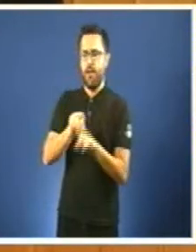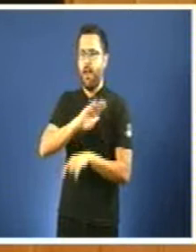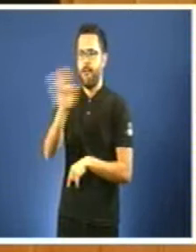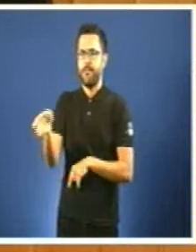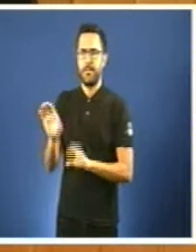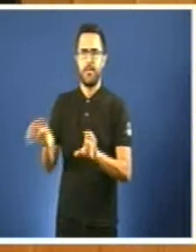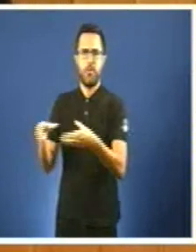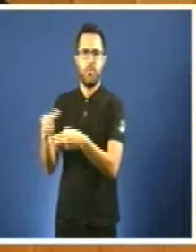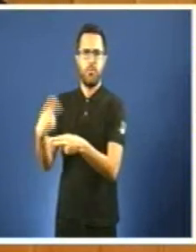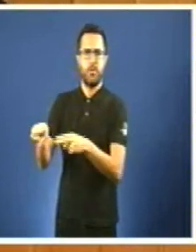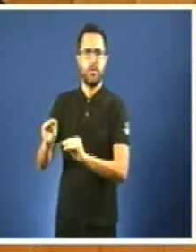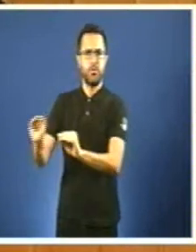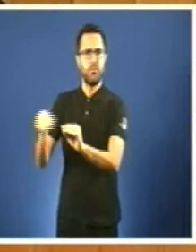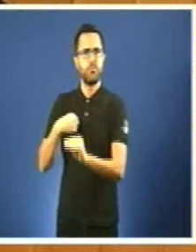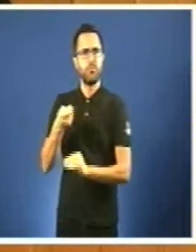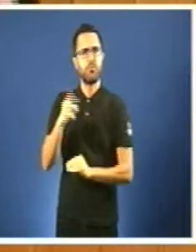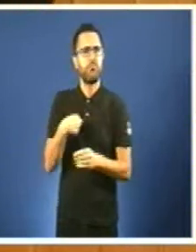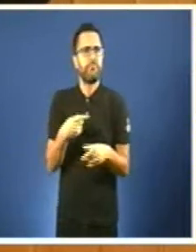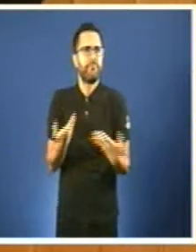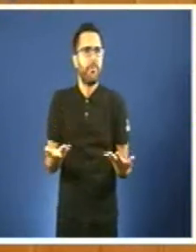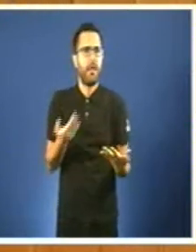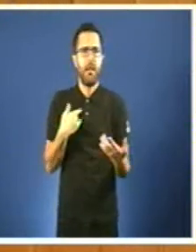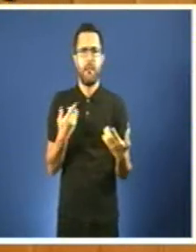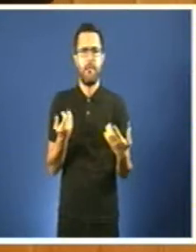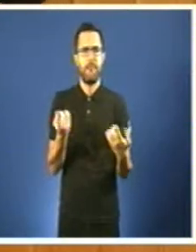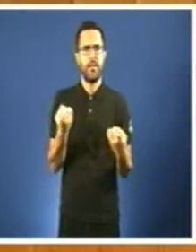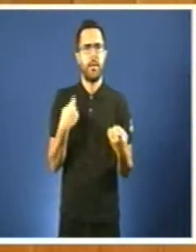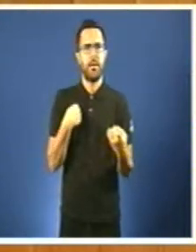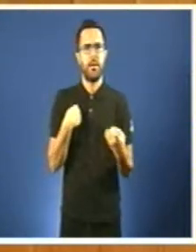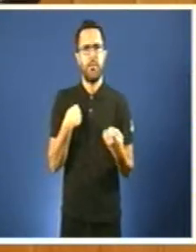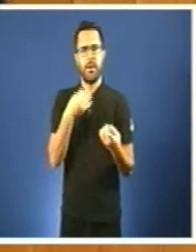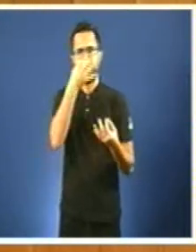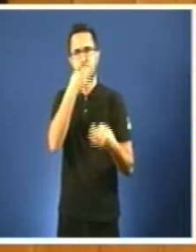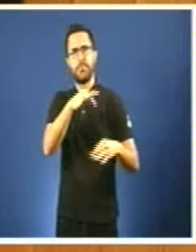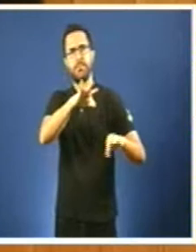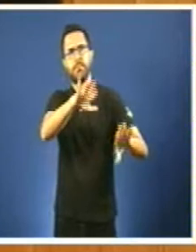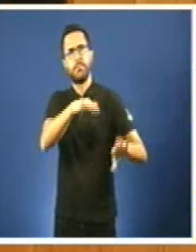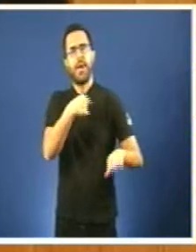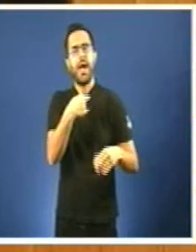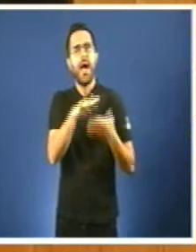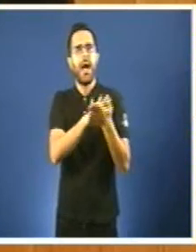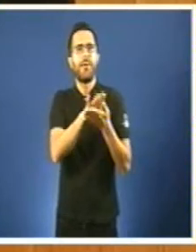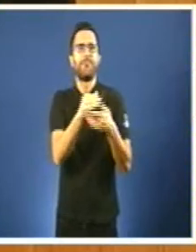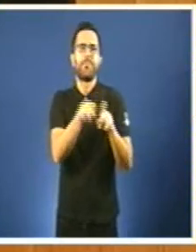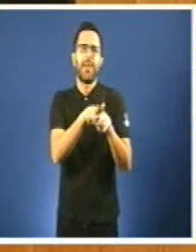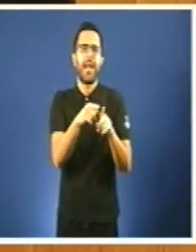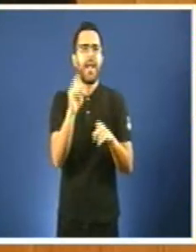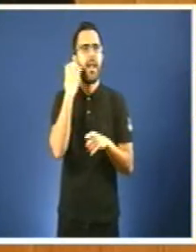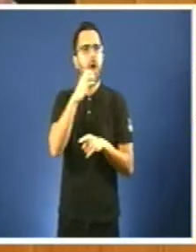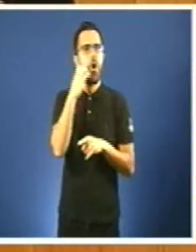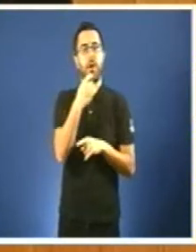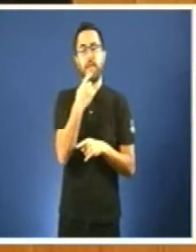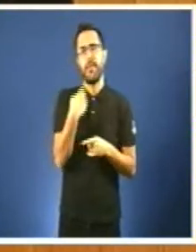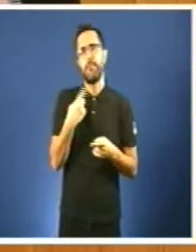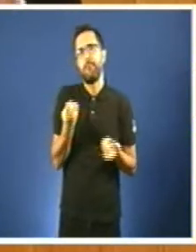nesta cuestión a Rajoy dicindo que deses casos ya si tal. Mire, eu non son maniqueo.